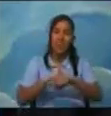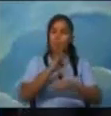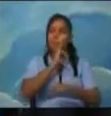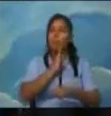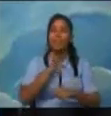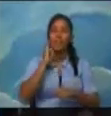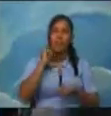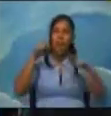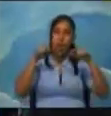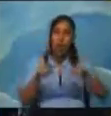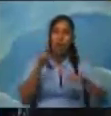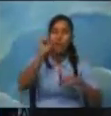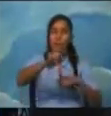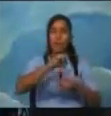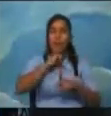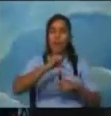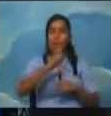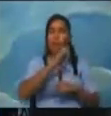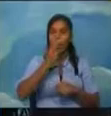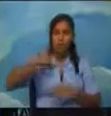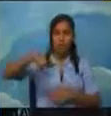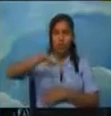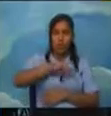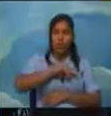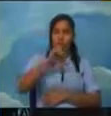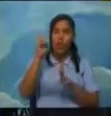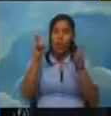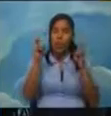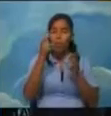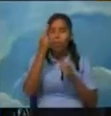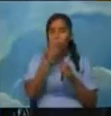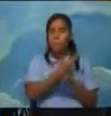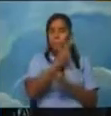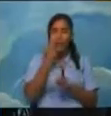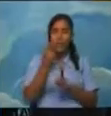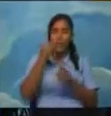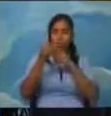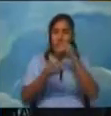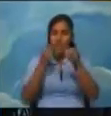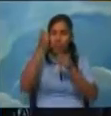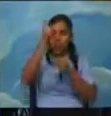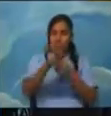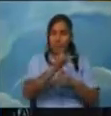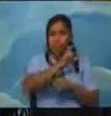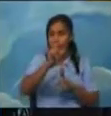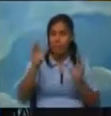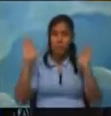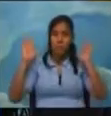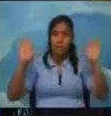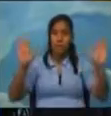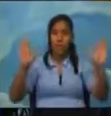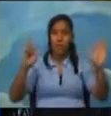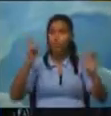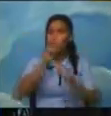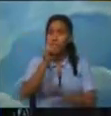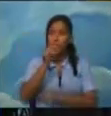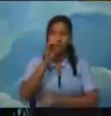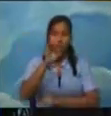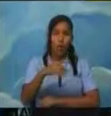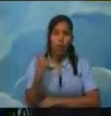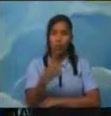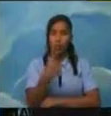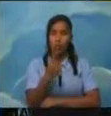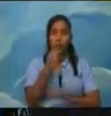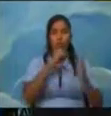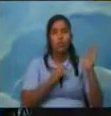para nosotros, porque el nuevo pacto se hizo en el Calvario. Nuestro Señor Jesucristo no nos dejó solo, nos dejó su presencia,